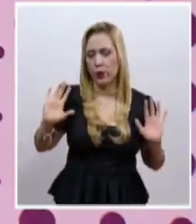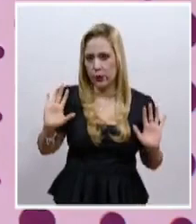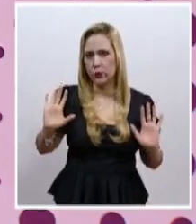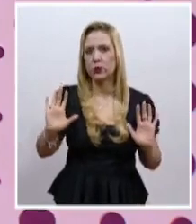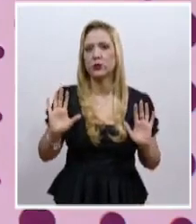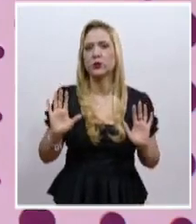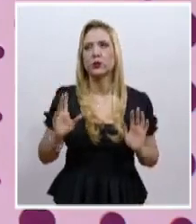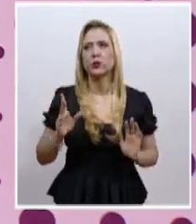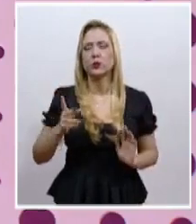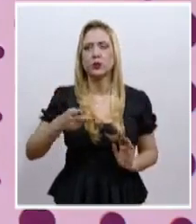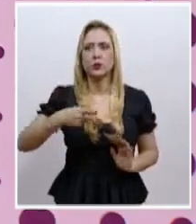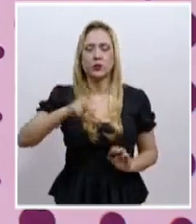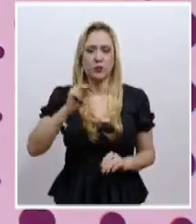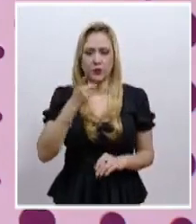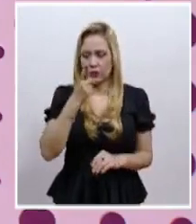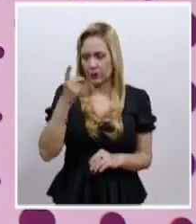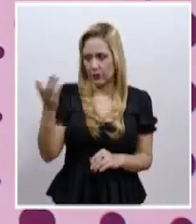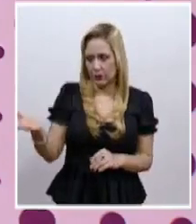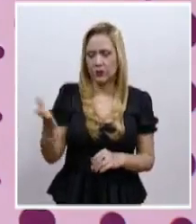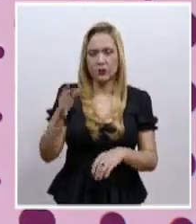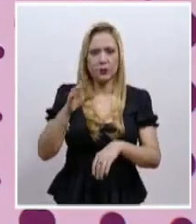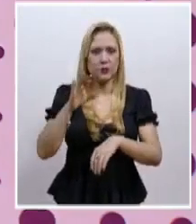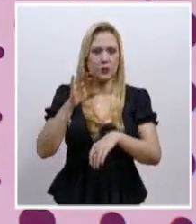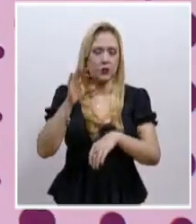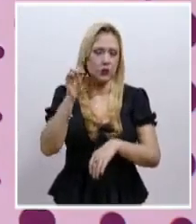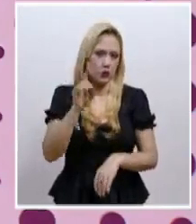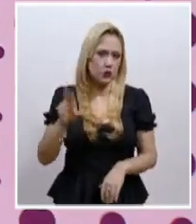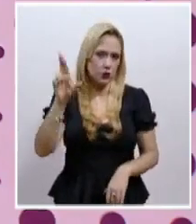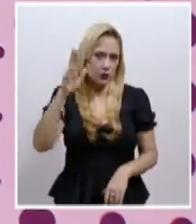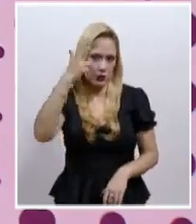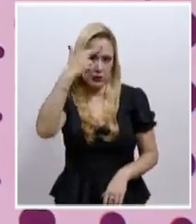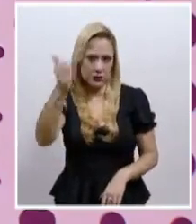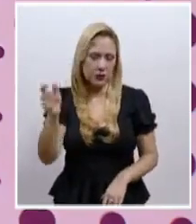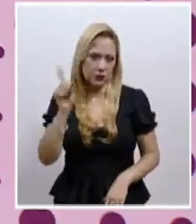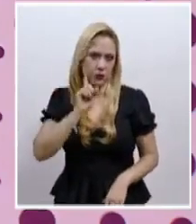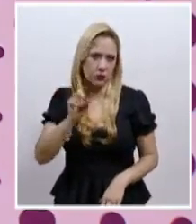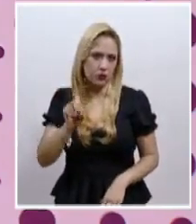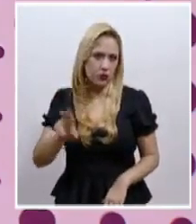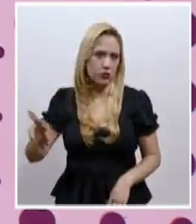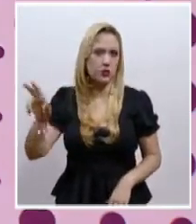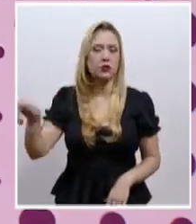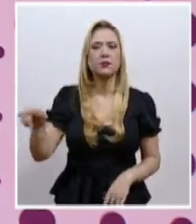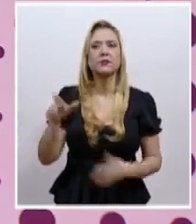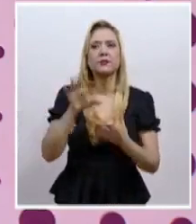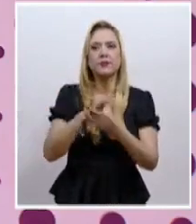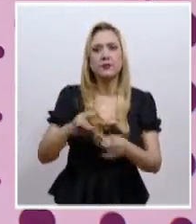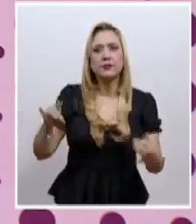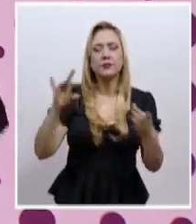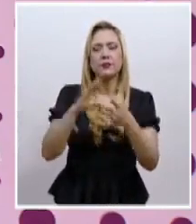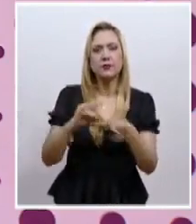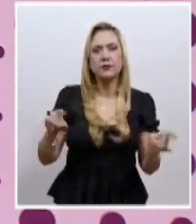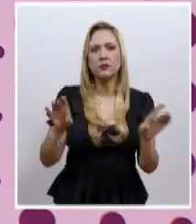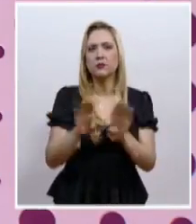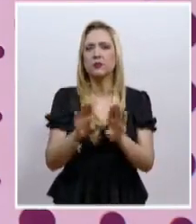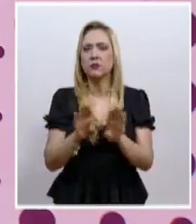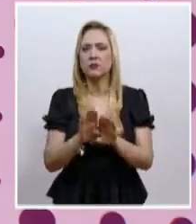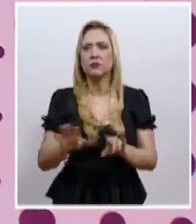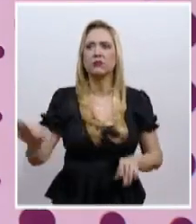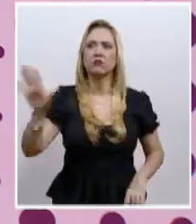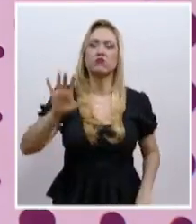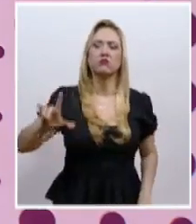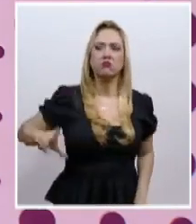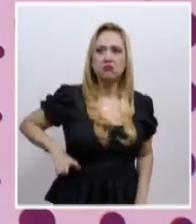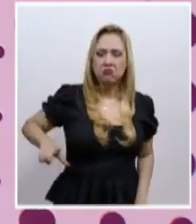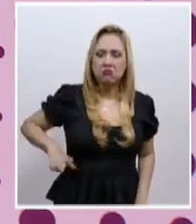hace la doctora Zatka en el sentido de que podemos ver muchas de estas circunstancias desde el nivel del Estado, de